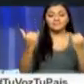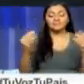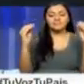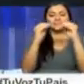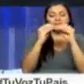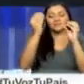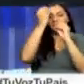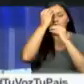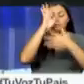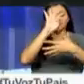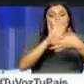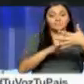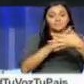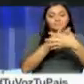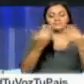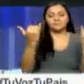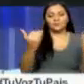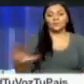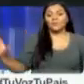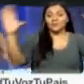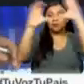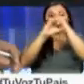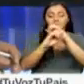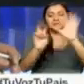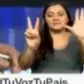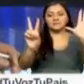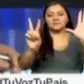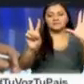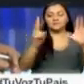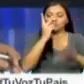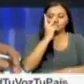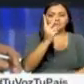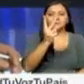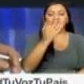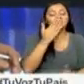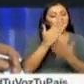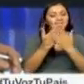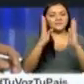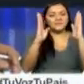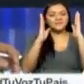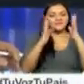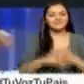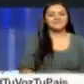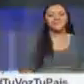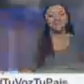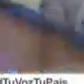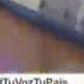informativa hoy a las 19 horas. Gracias por su sintonía.